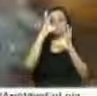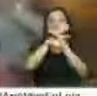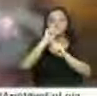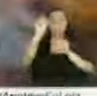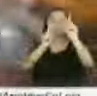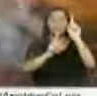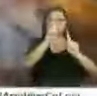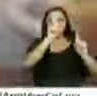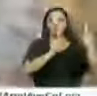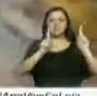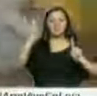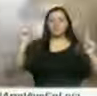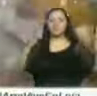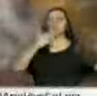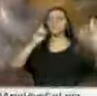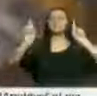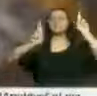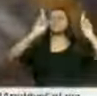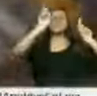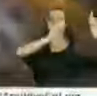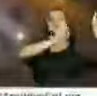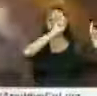momentos de esta fiesta que hay en Loja.